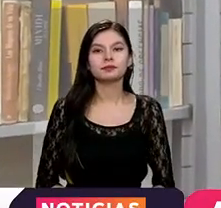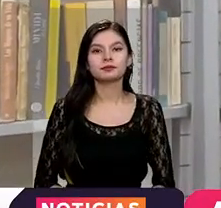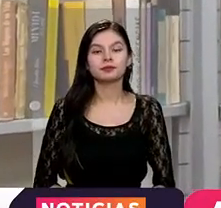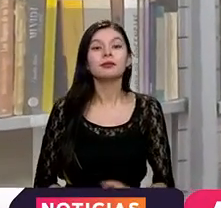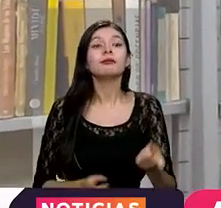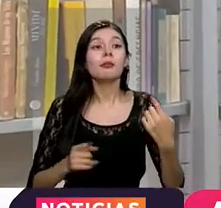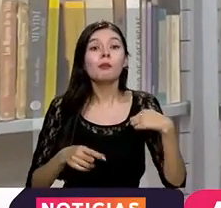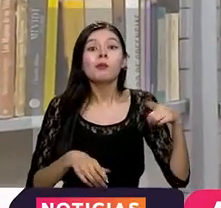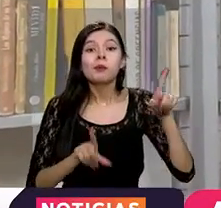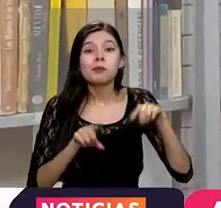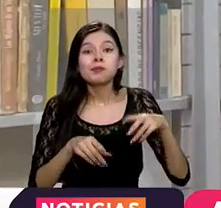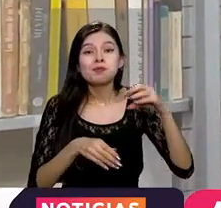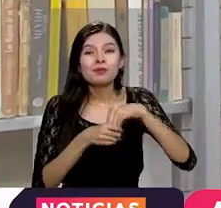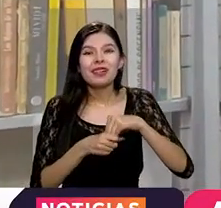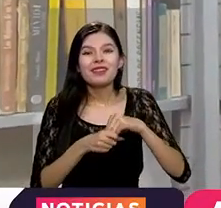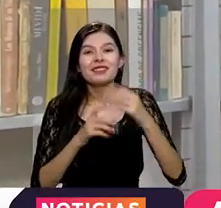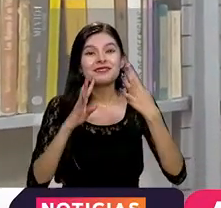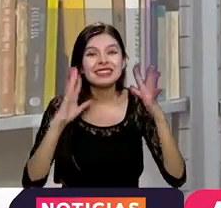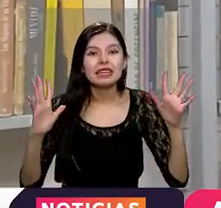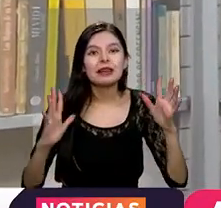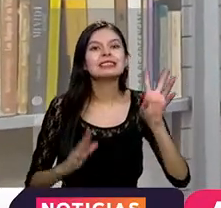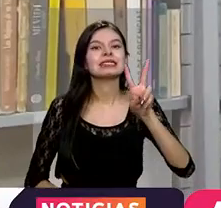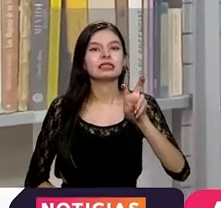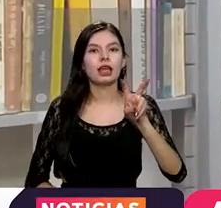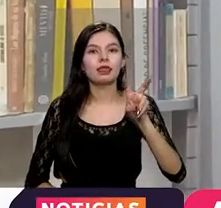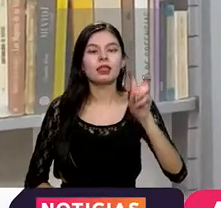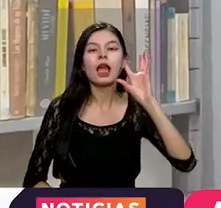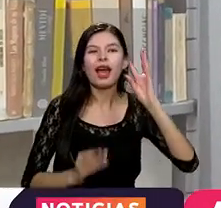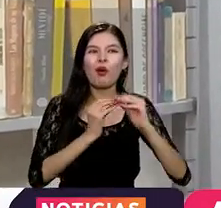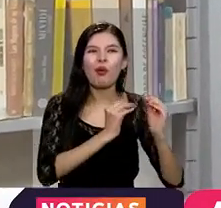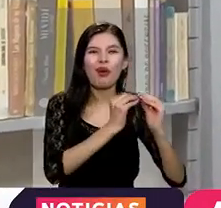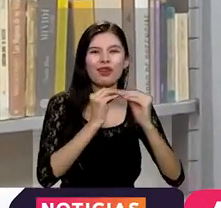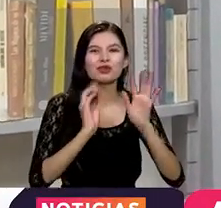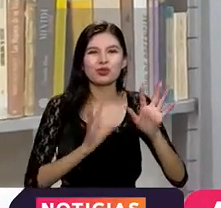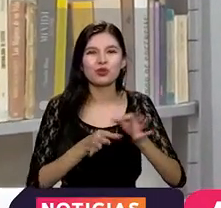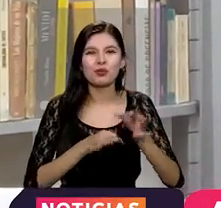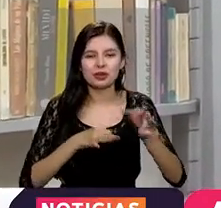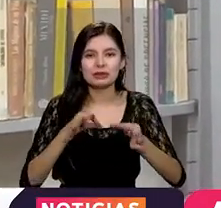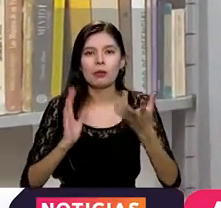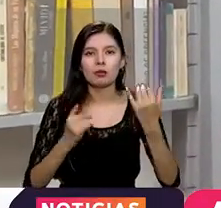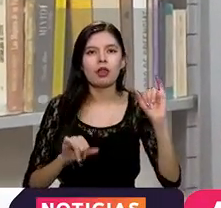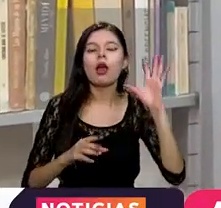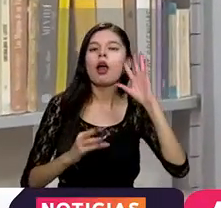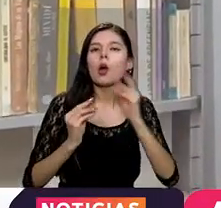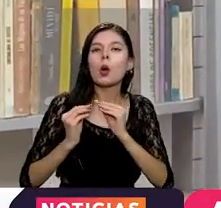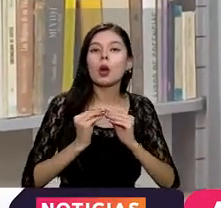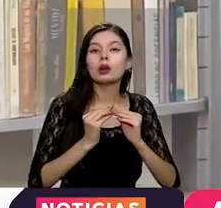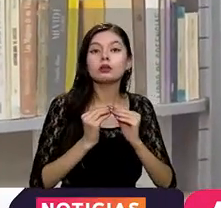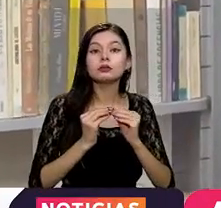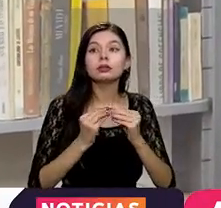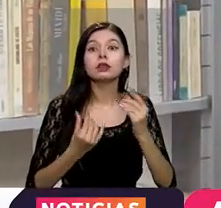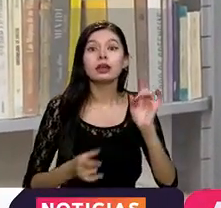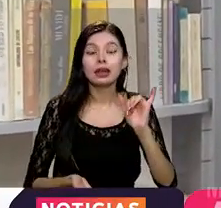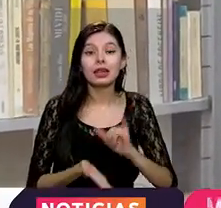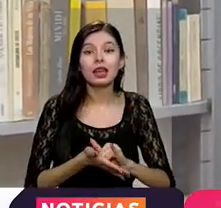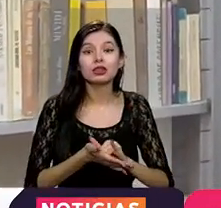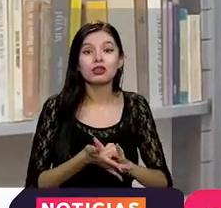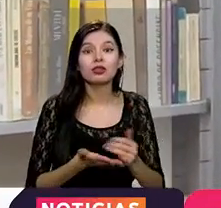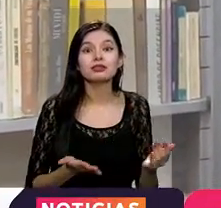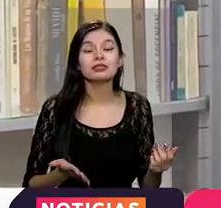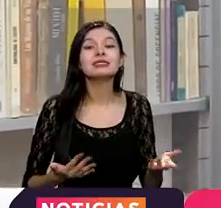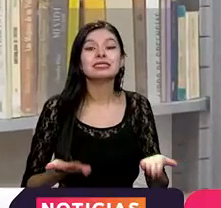también tenemos los 7 festivales que están por acuerdo municipal, de los cuales pues esos alimentan los